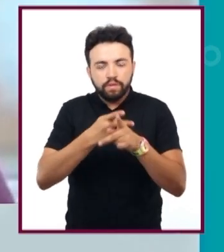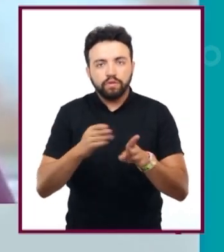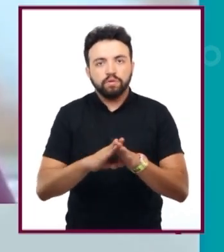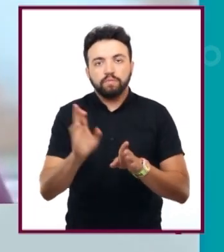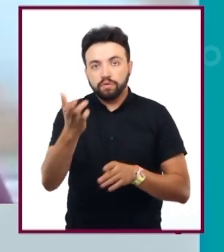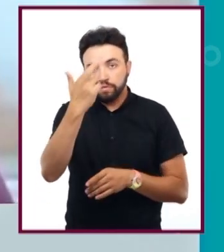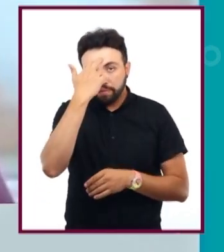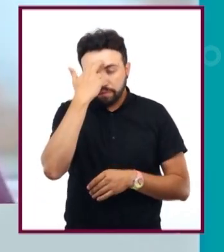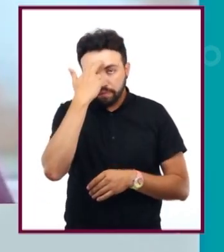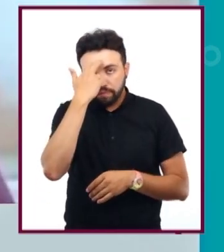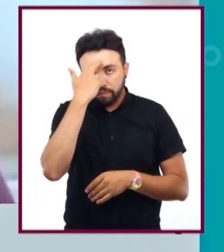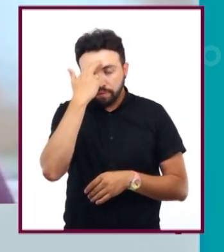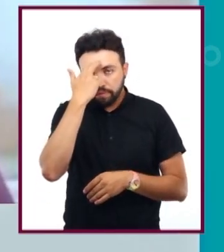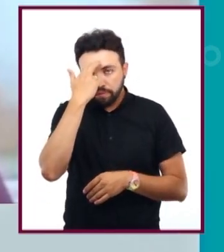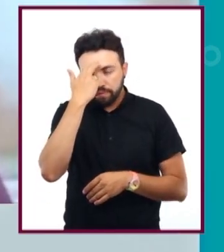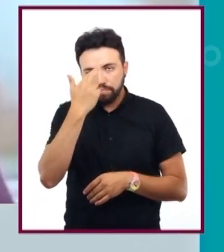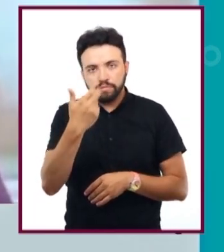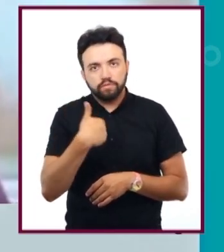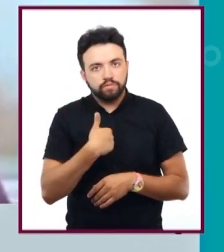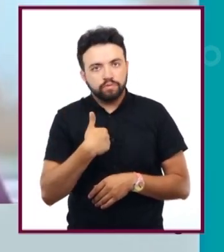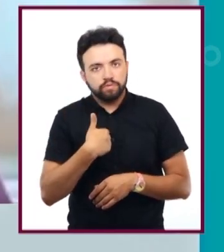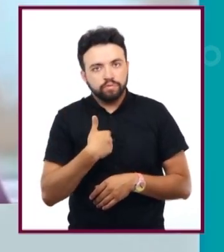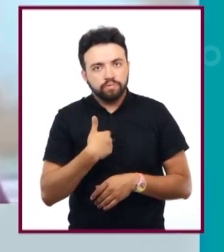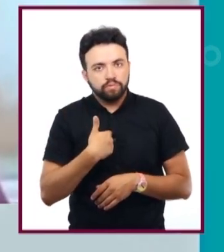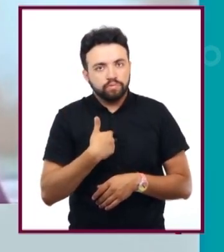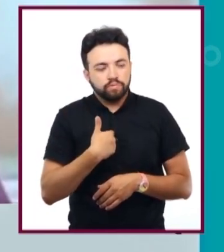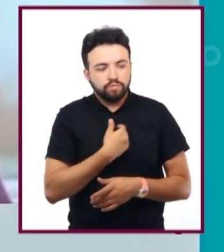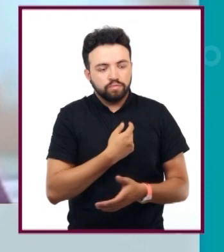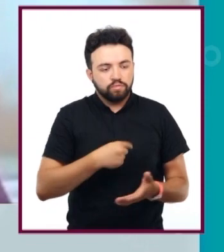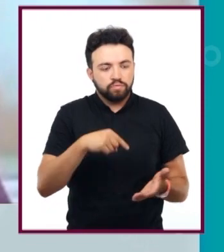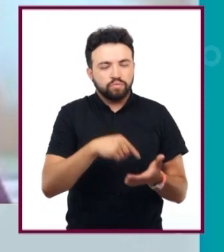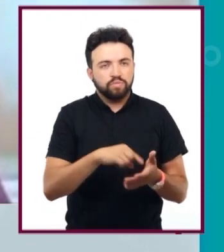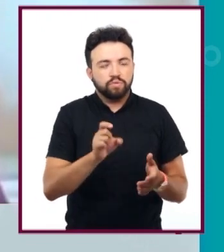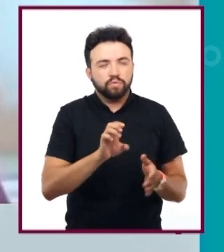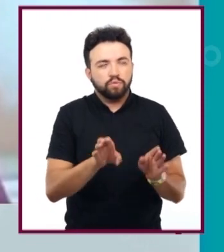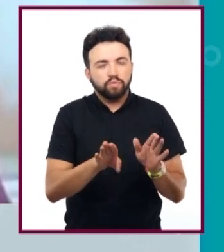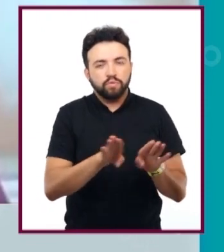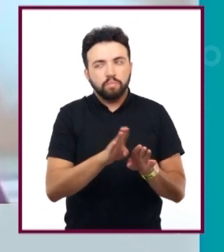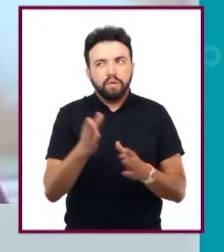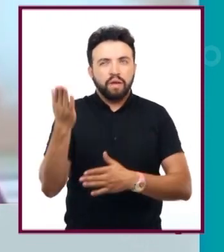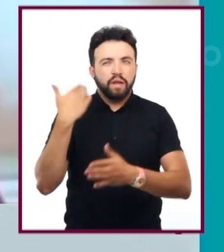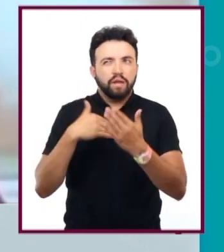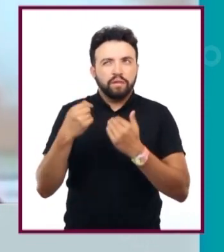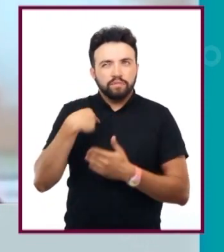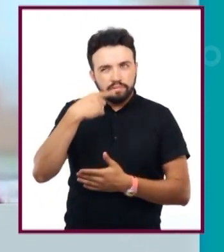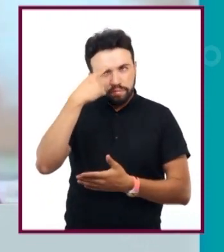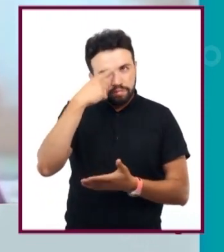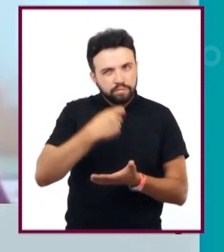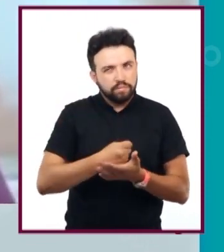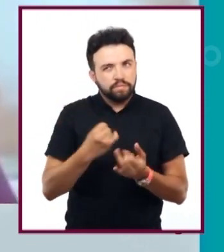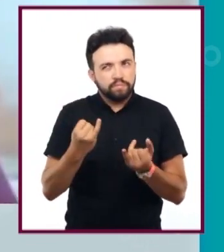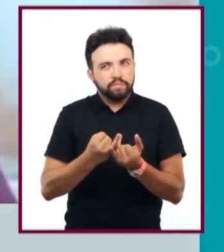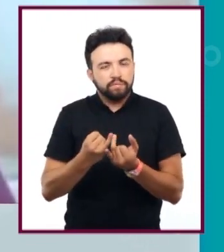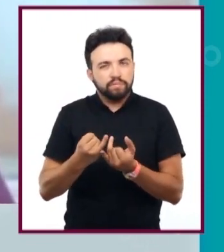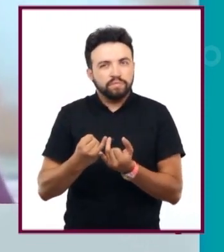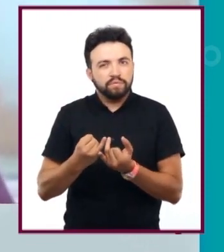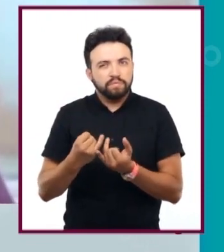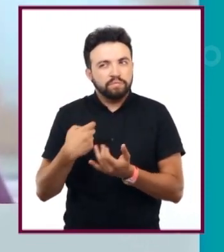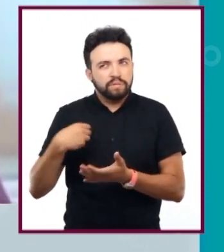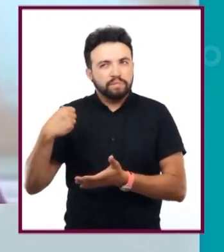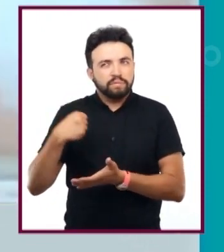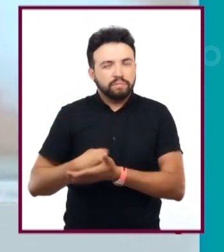La manera en que ejercito mi paciencia es recordando los momentos en los que he estado en esa presión